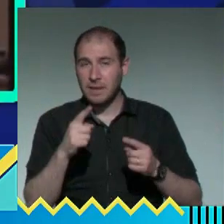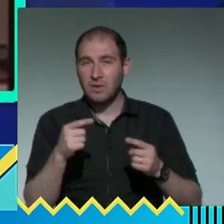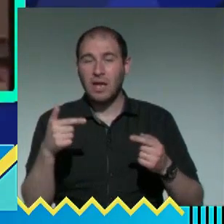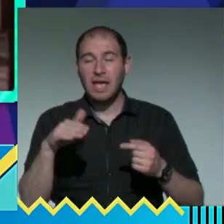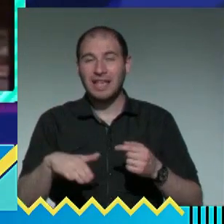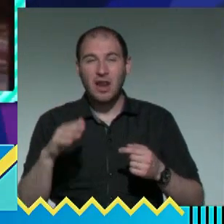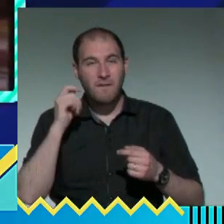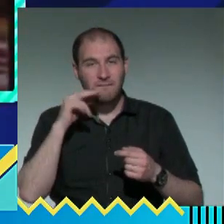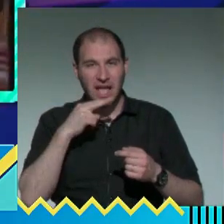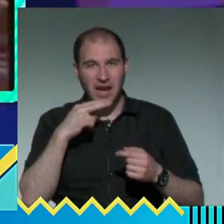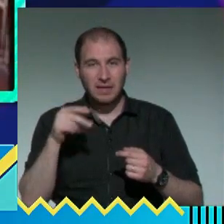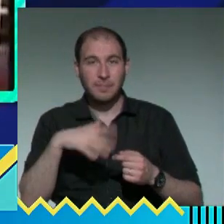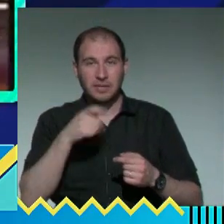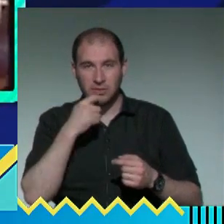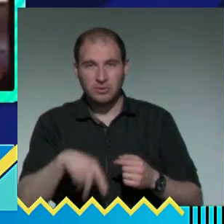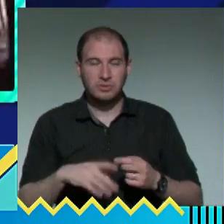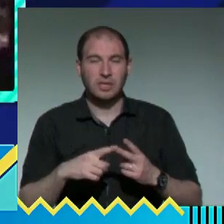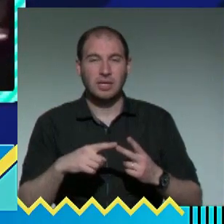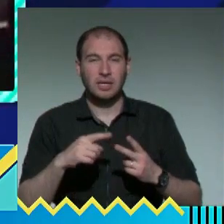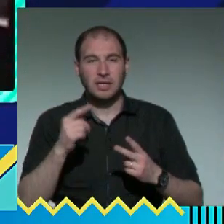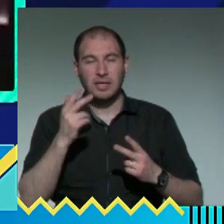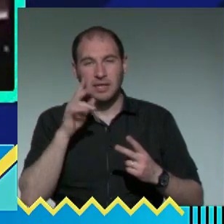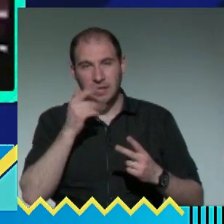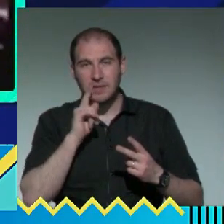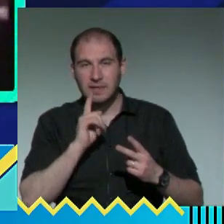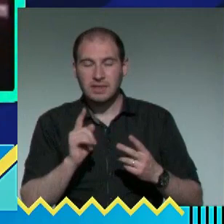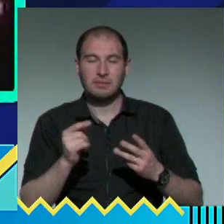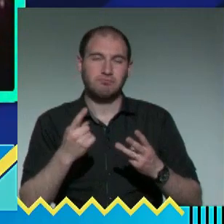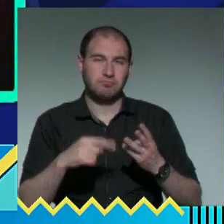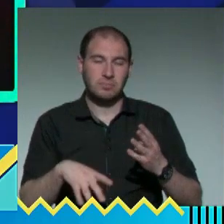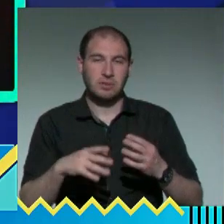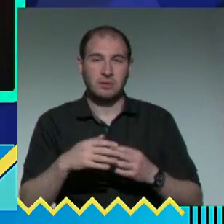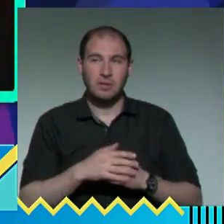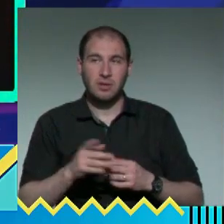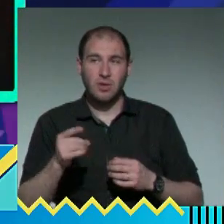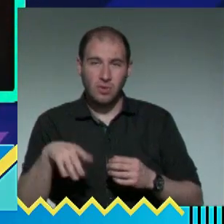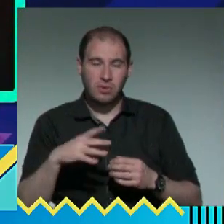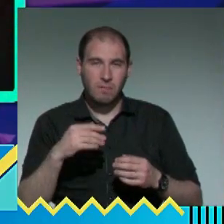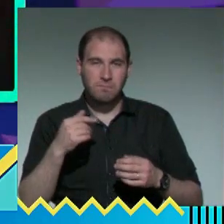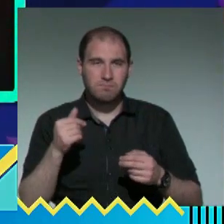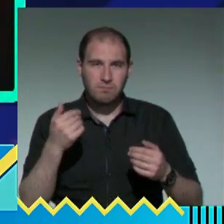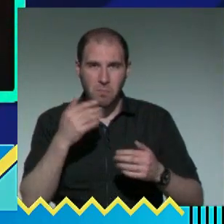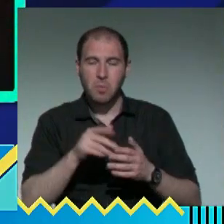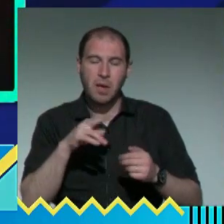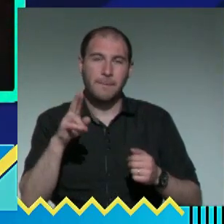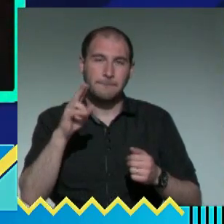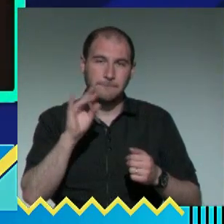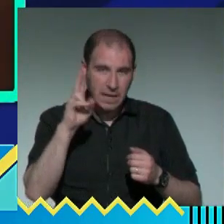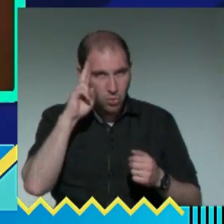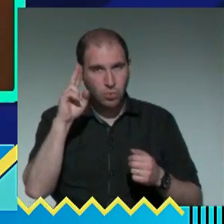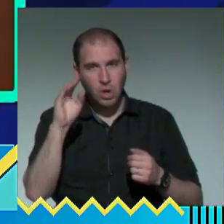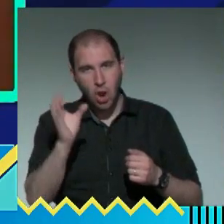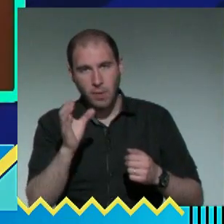Enanitos Verdes acá de Mendoza, Hit, todas esas bandas, Los Violadores mismos les iban muy bien en Perú, en Colombia,